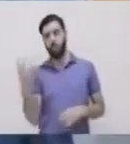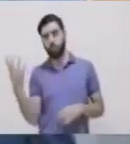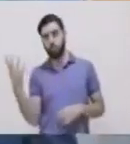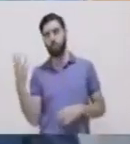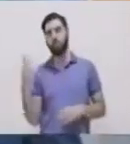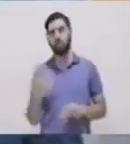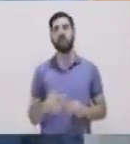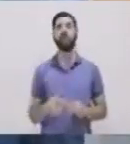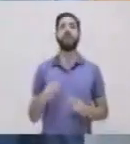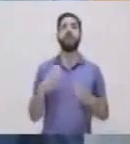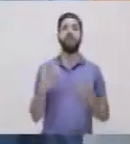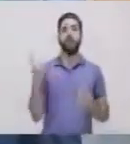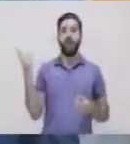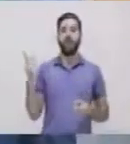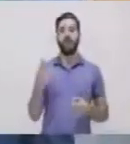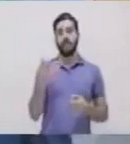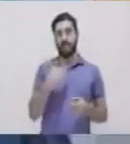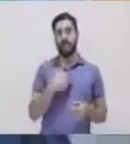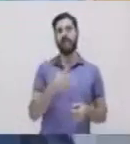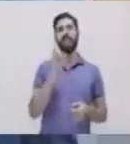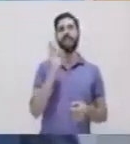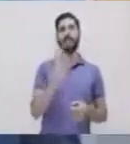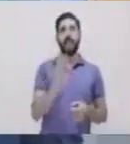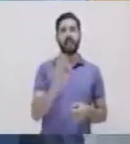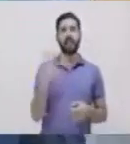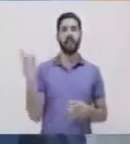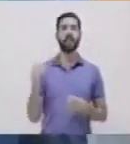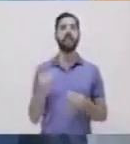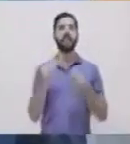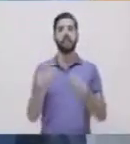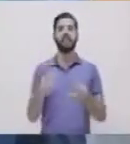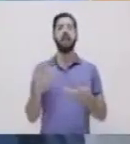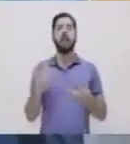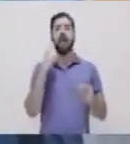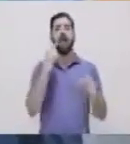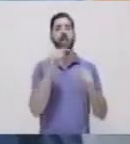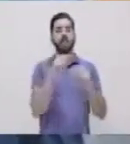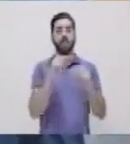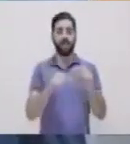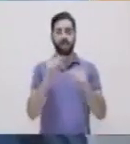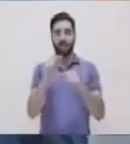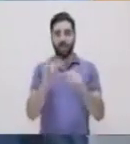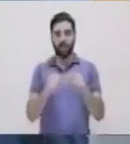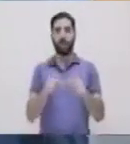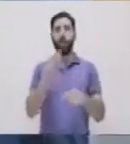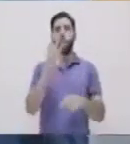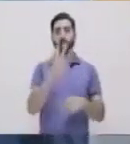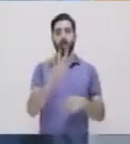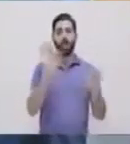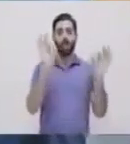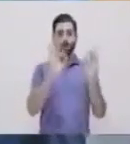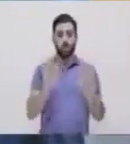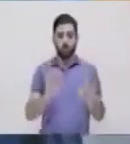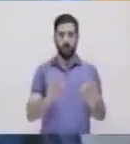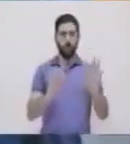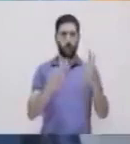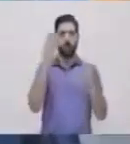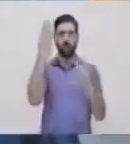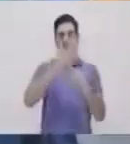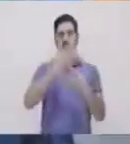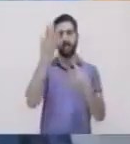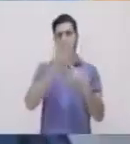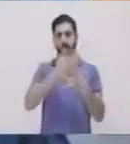los cuartiles pues son tres valores que lo que hacen es dividir en 4 partes iguales nuestra serie de